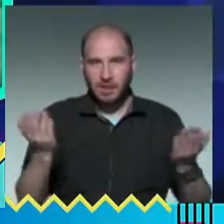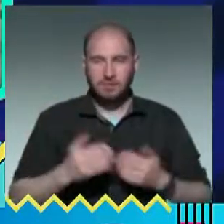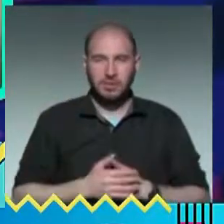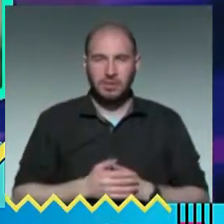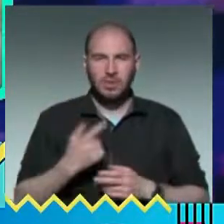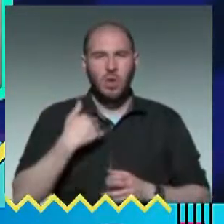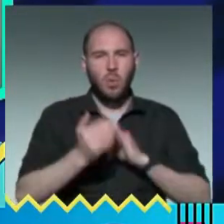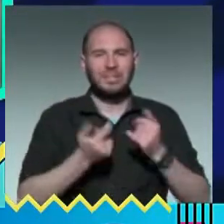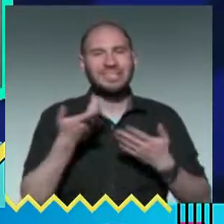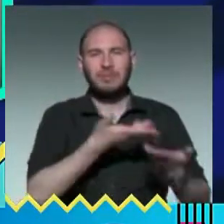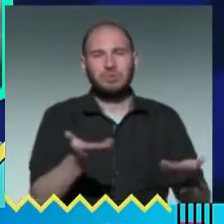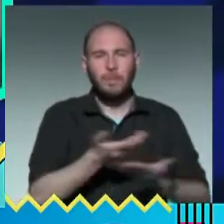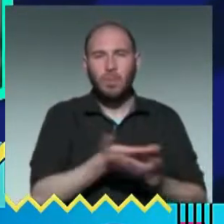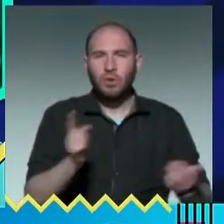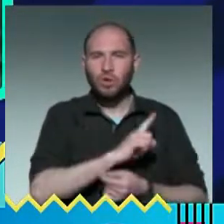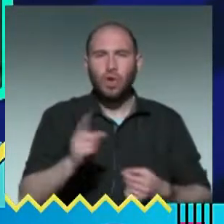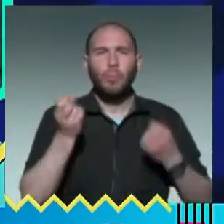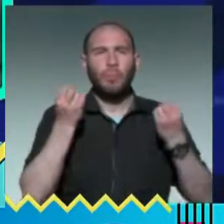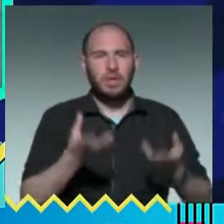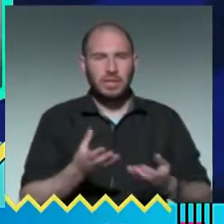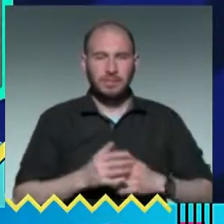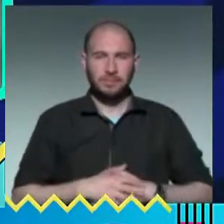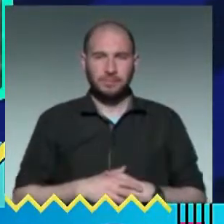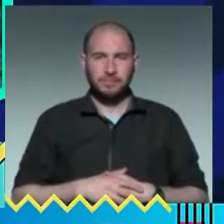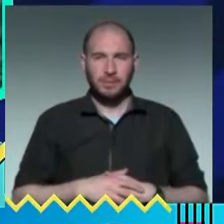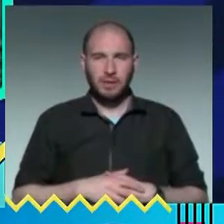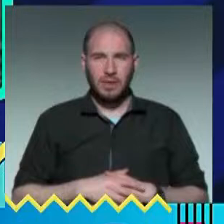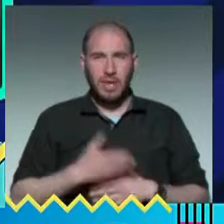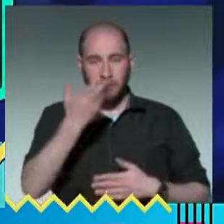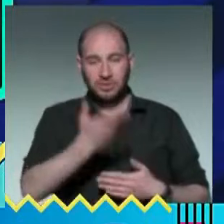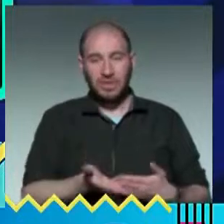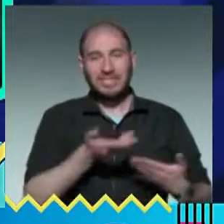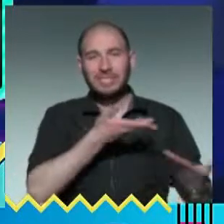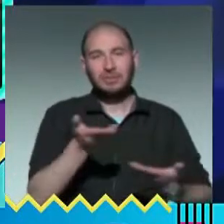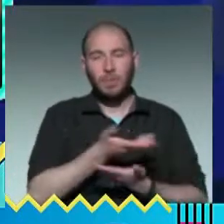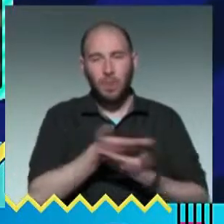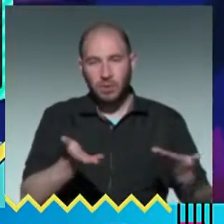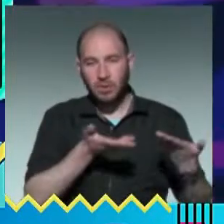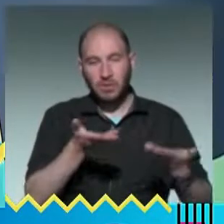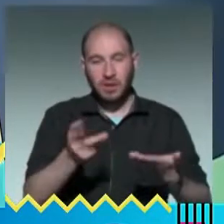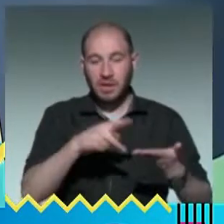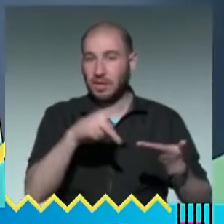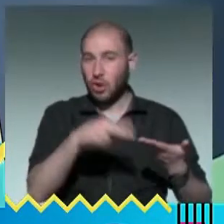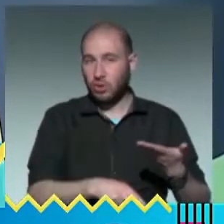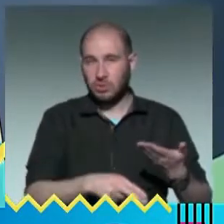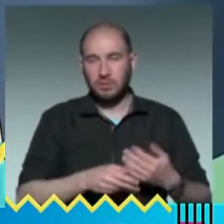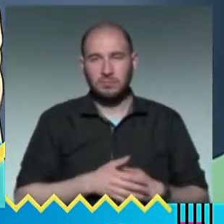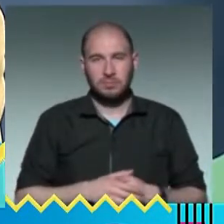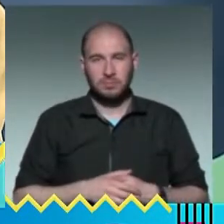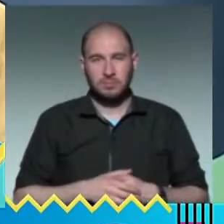¿Por qué digo que no es servicio público? Porque cuando el prestador de un servicio público deja de prestar ese